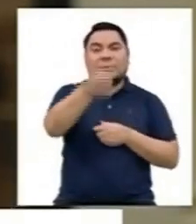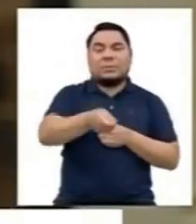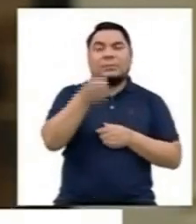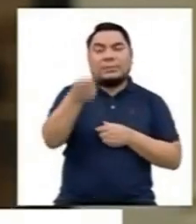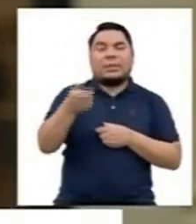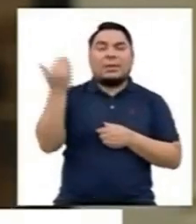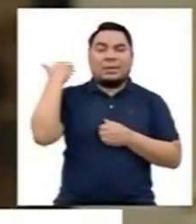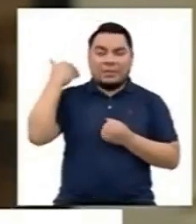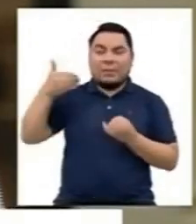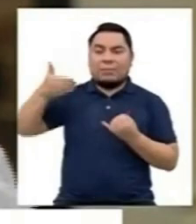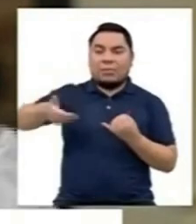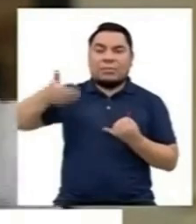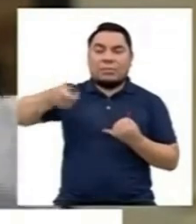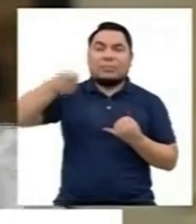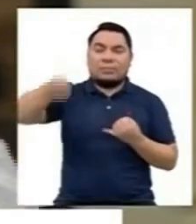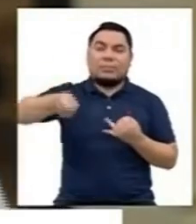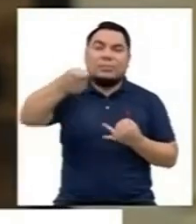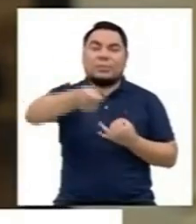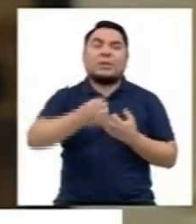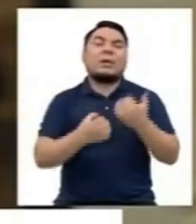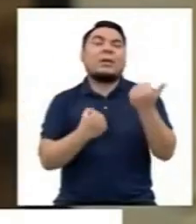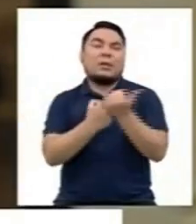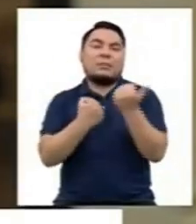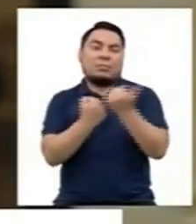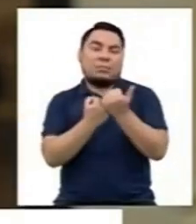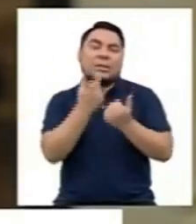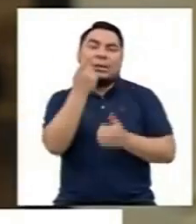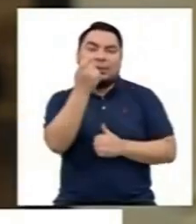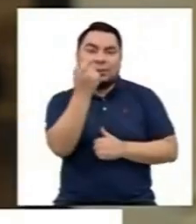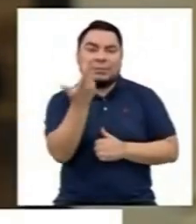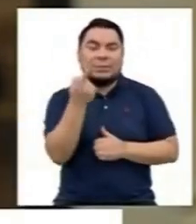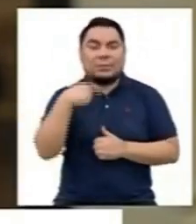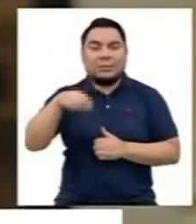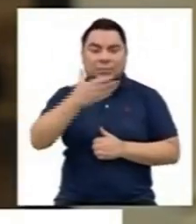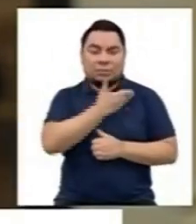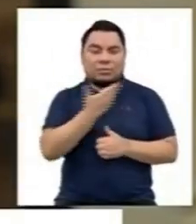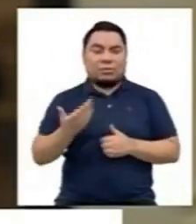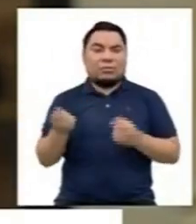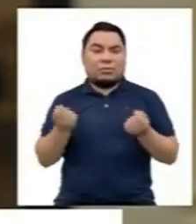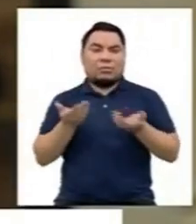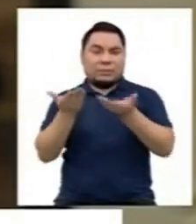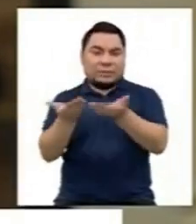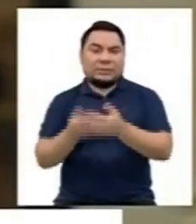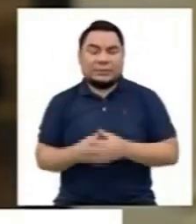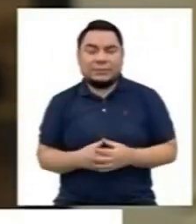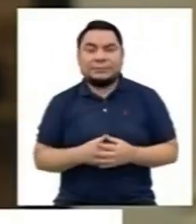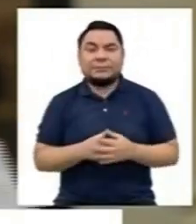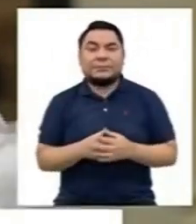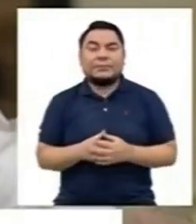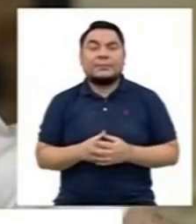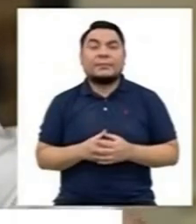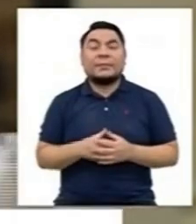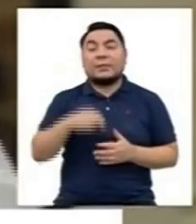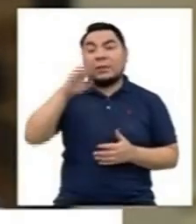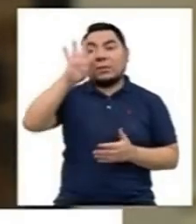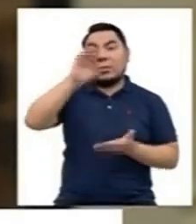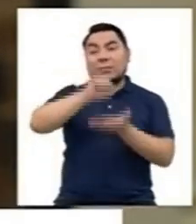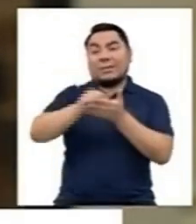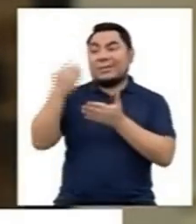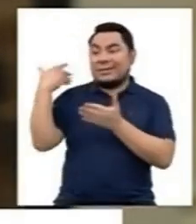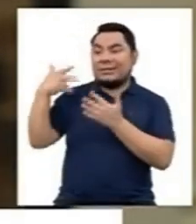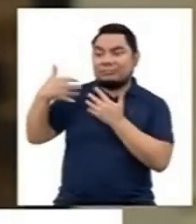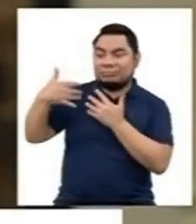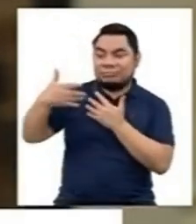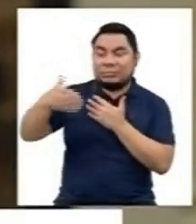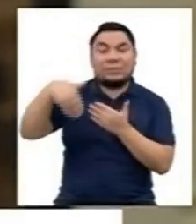de julio de 21. Entonces, hasta ese momento todavía vamos a seguir vacunando de mucha gente. Ahora, otra pregunta que también está en las